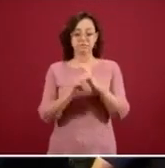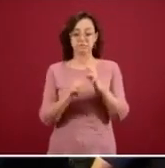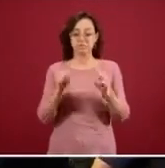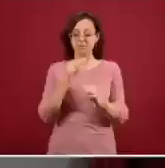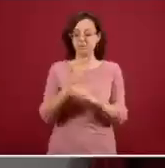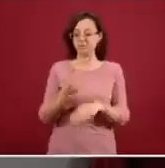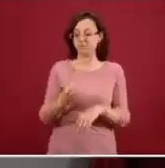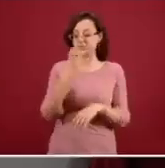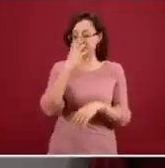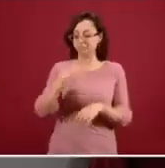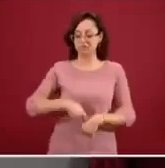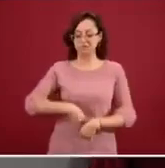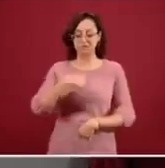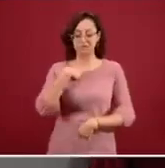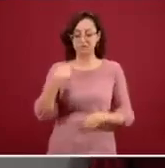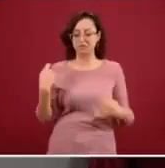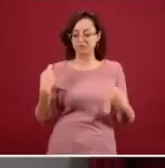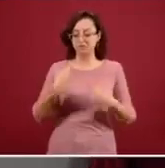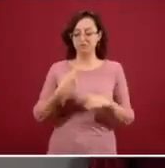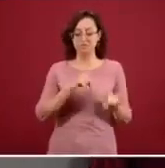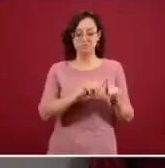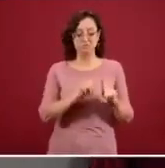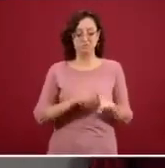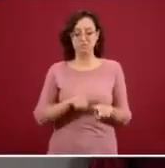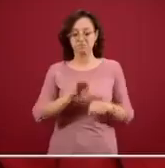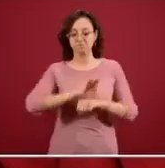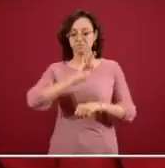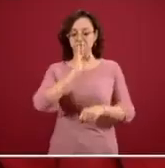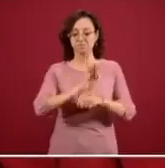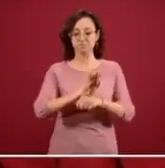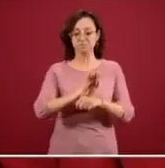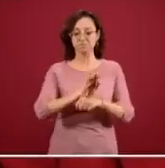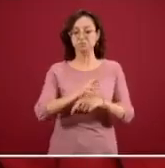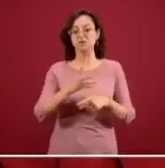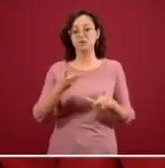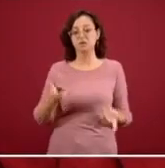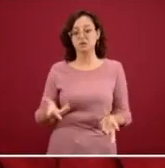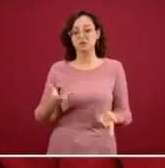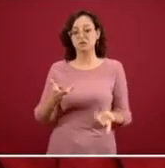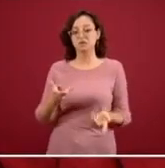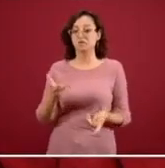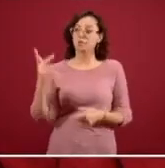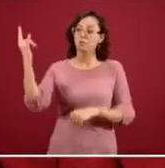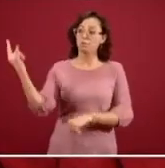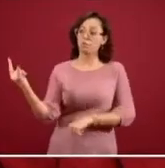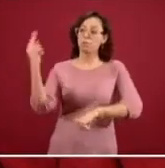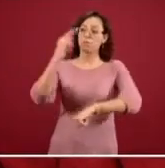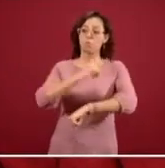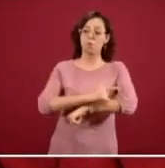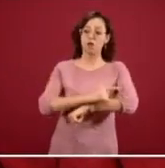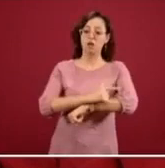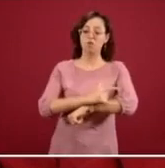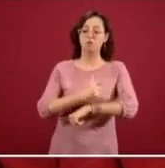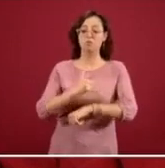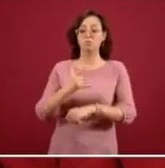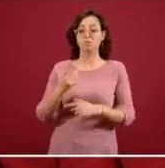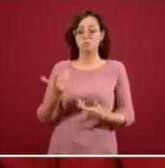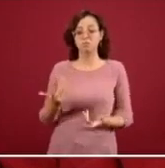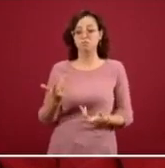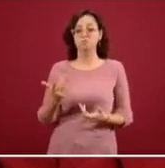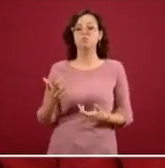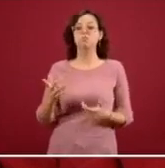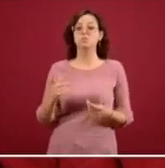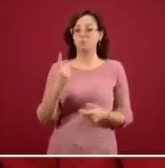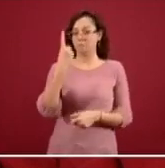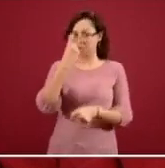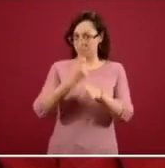les comento, lo hemos estado actualizando, que esperábamos la llegada del vuelo, el primero de varios que va a